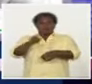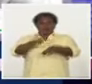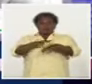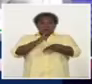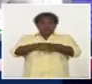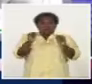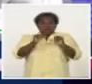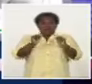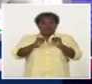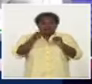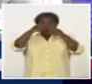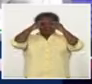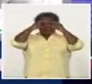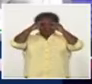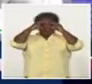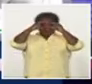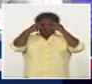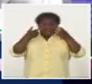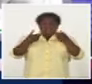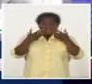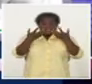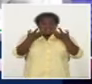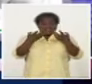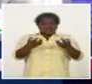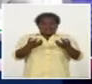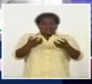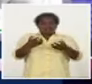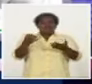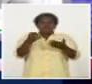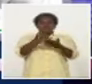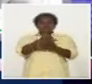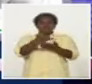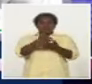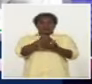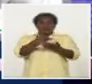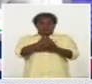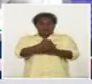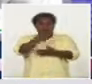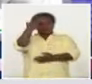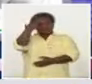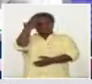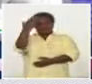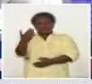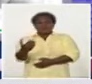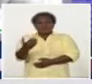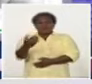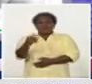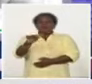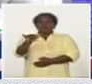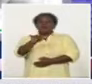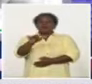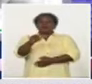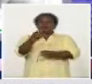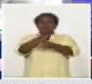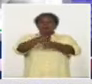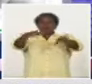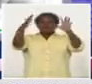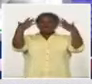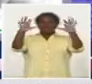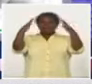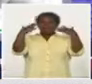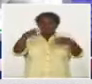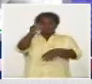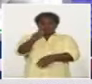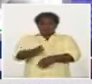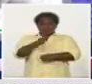la jornada de este miércoles sobre todo saludábamos o reconocíamos el trabajo de las enfermeras o del personal de enfermería. Hay